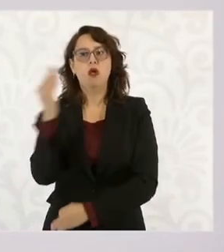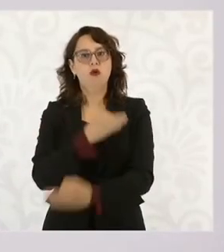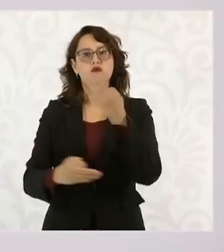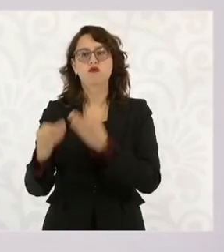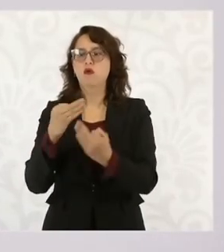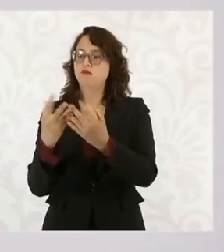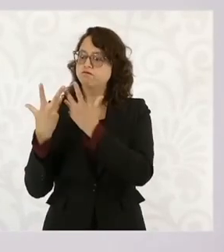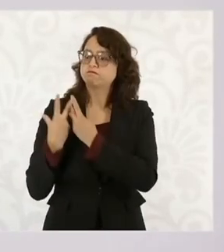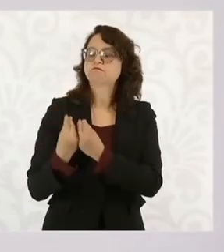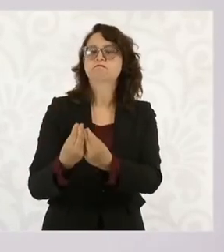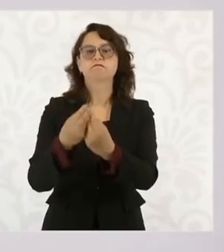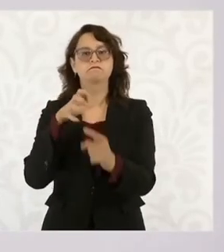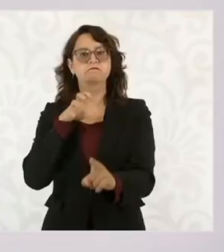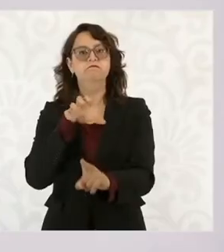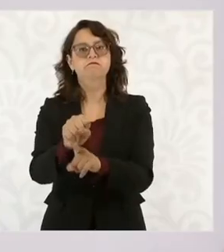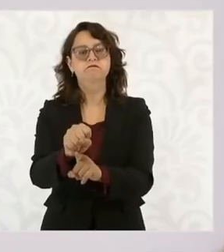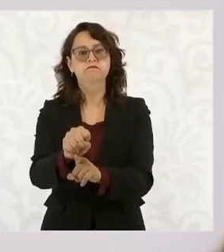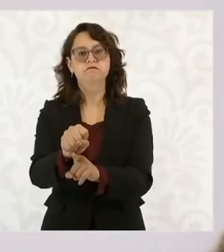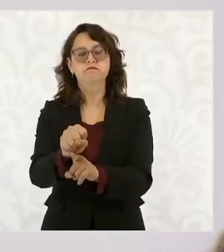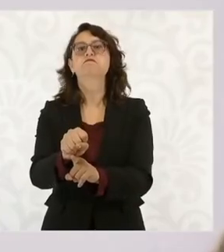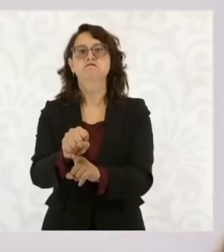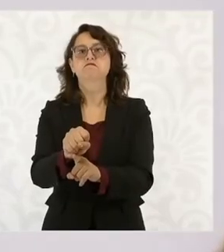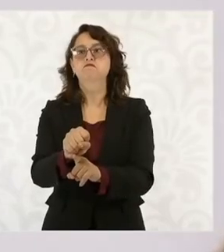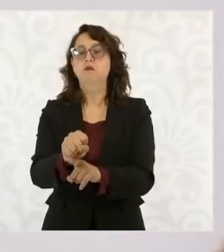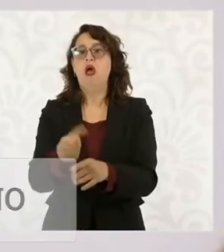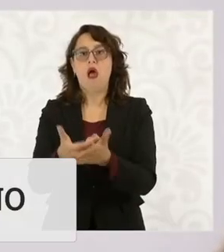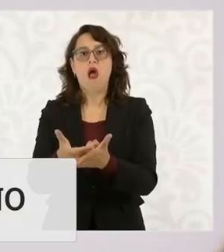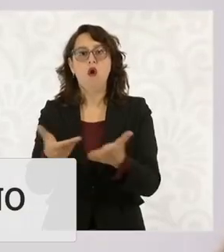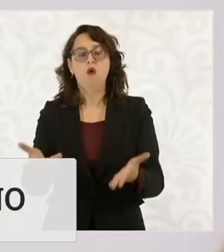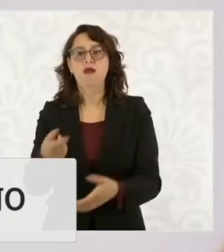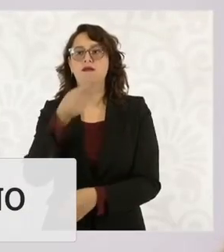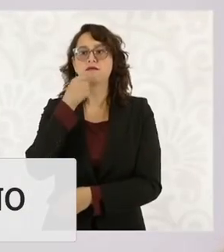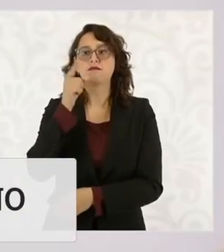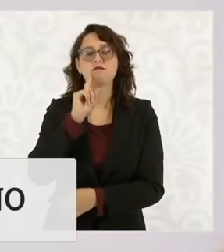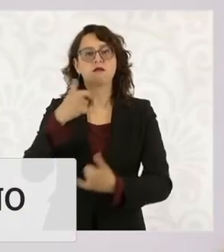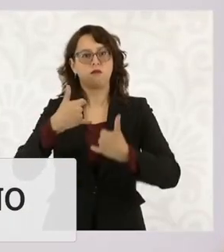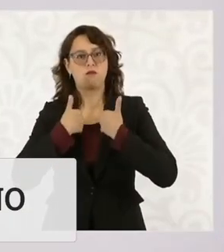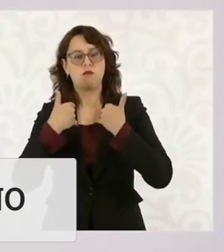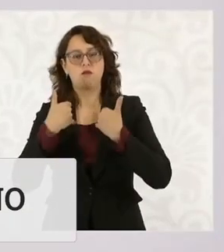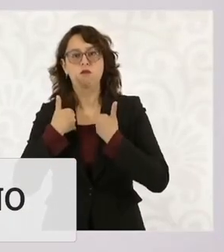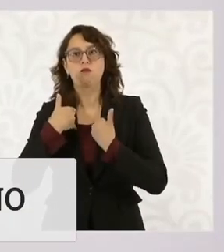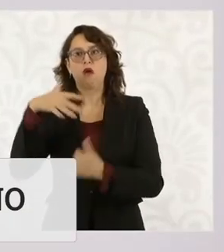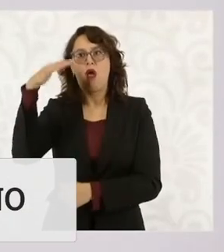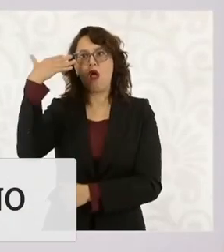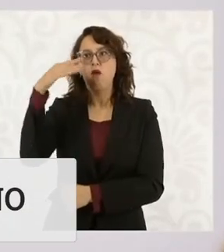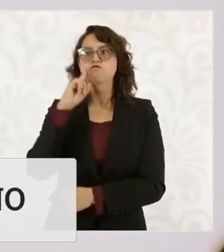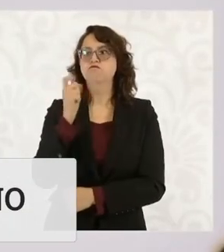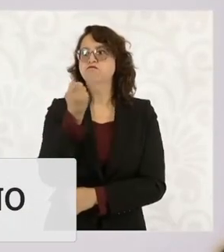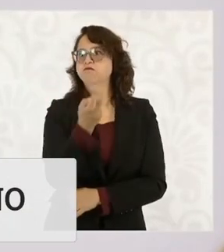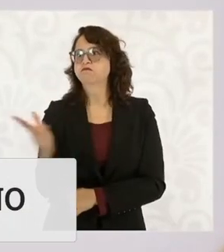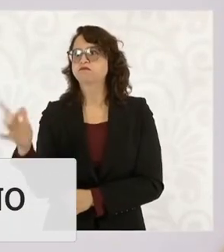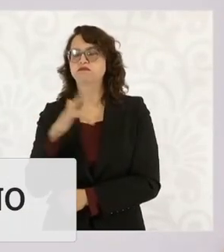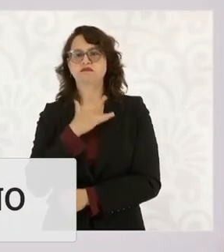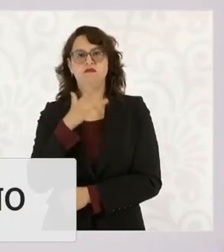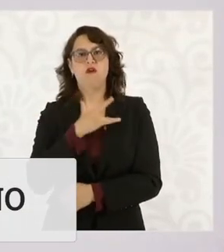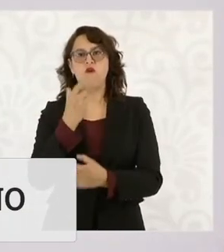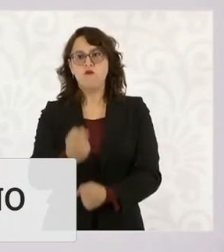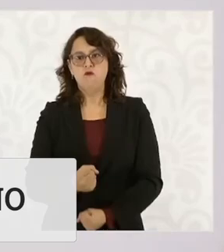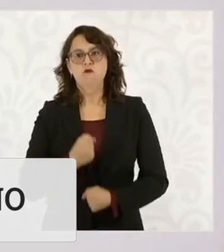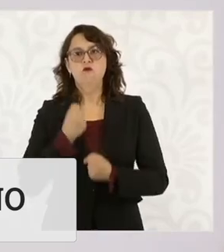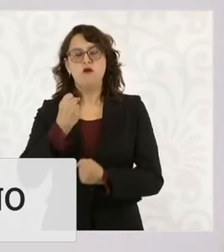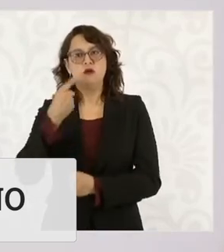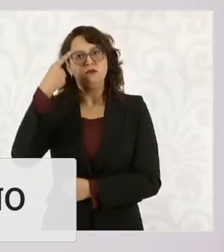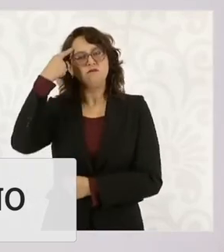las niñas, jóvenes y adultas una fuerza extraordinaria que mueve conciencias,